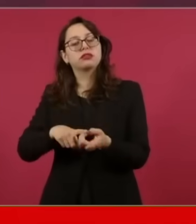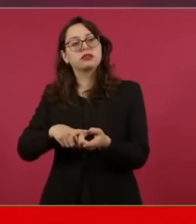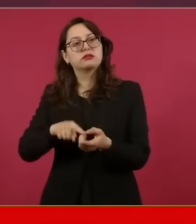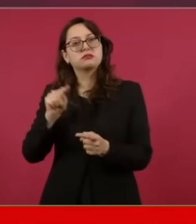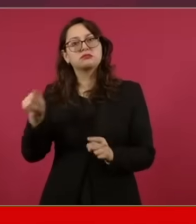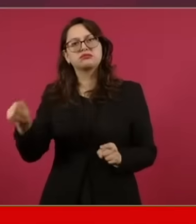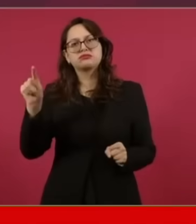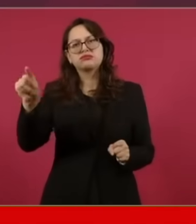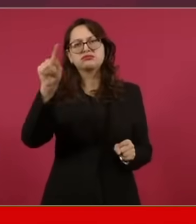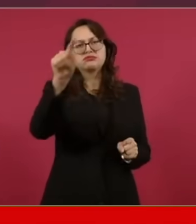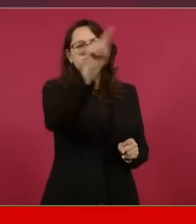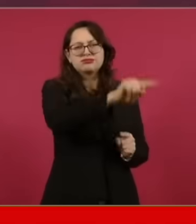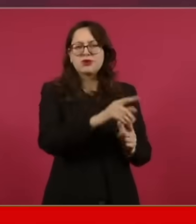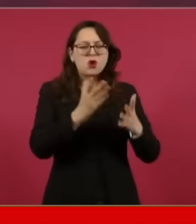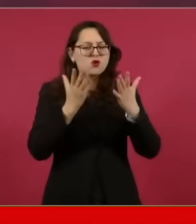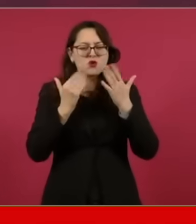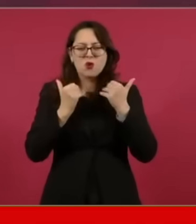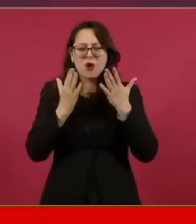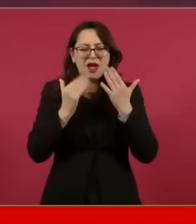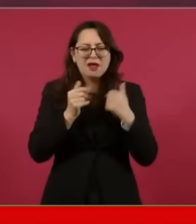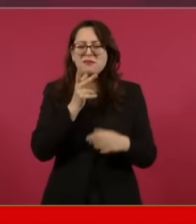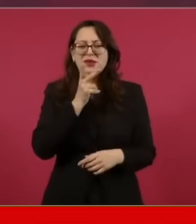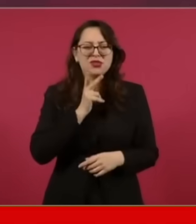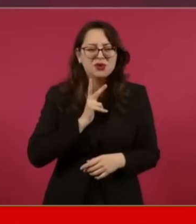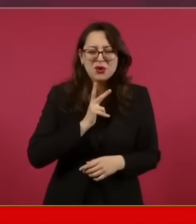petróleo, porque no les importaba